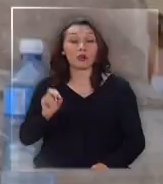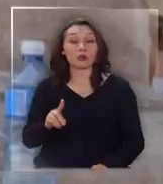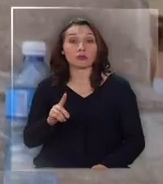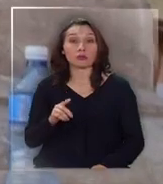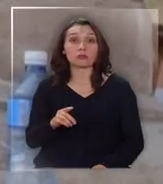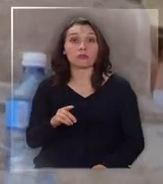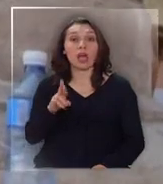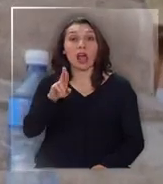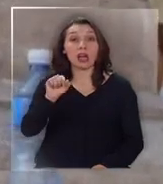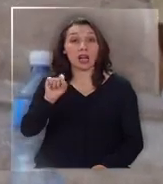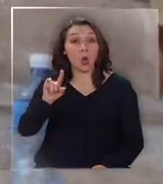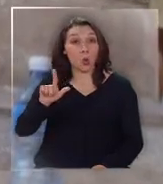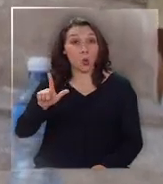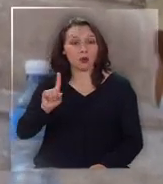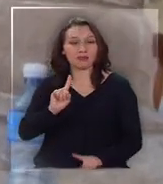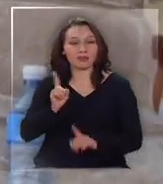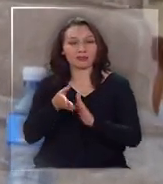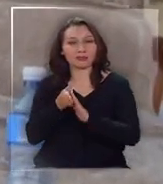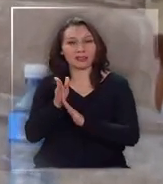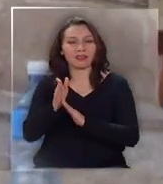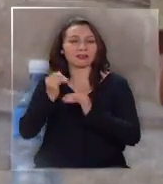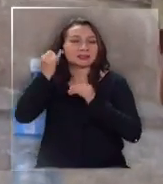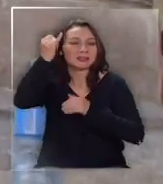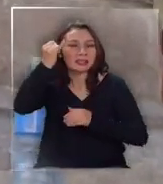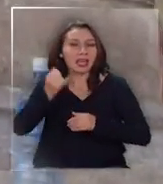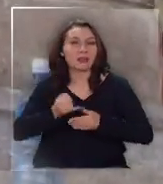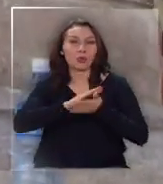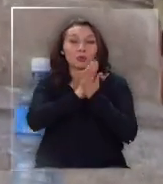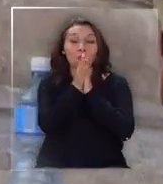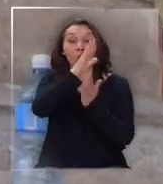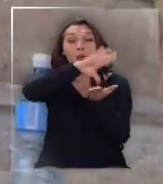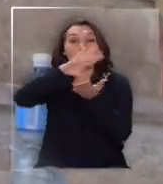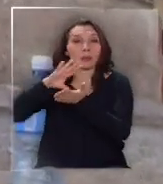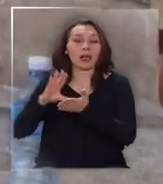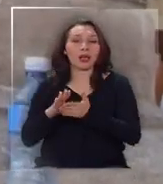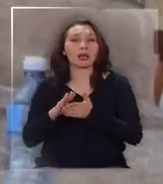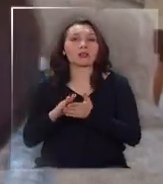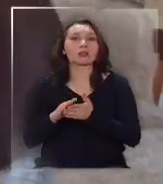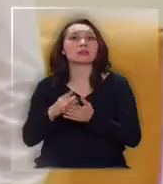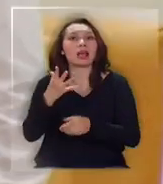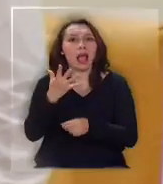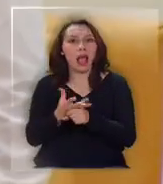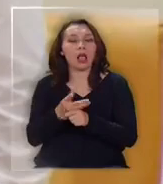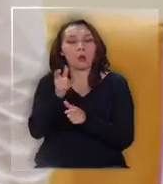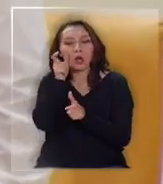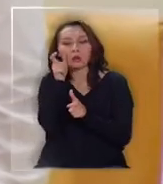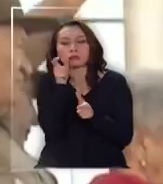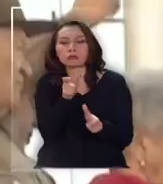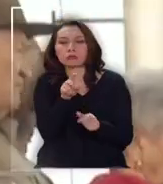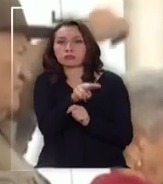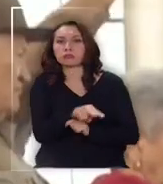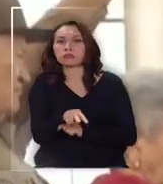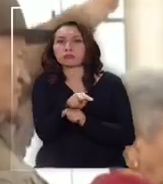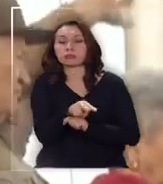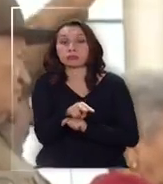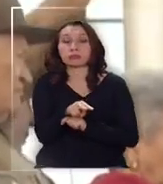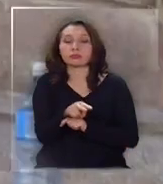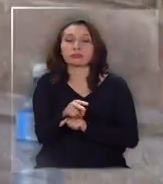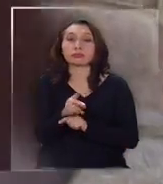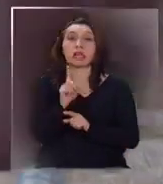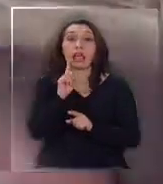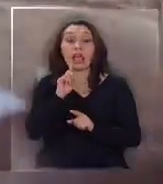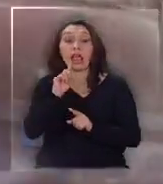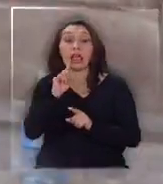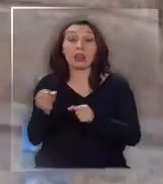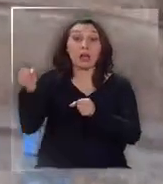mundo sabemos de que siempre, en todos los países, existe un supervisor. Entre quien